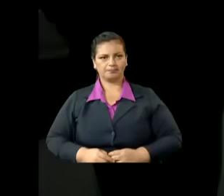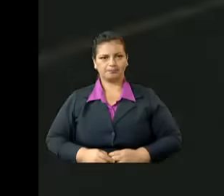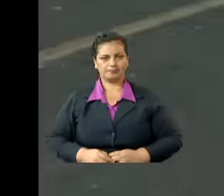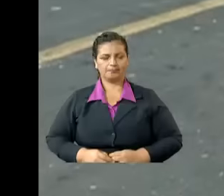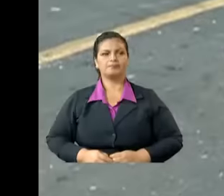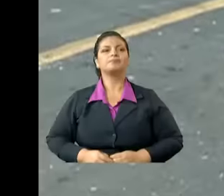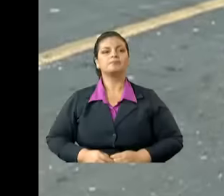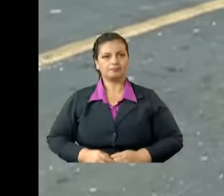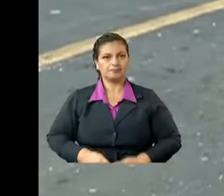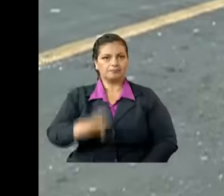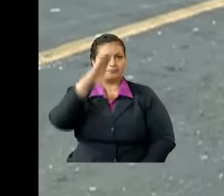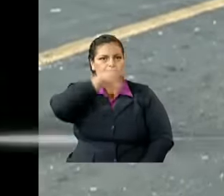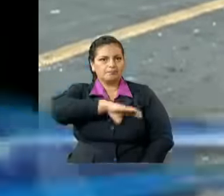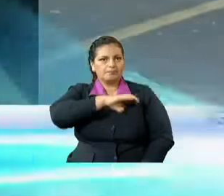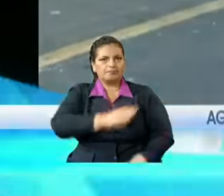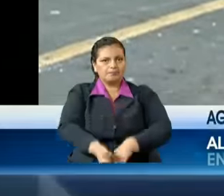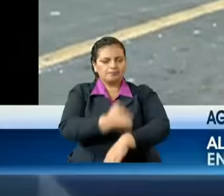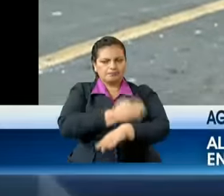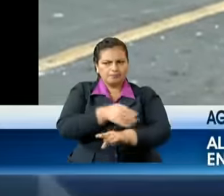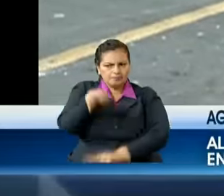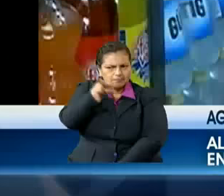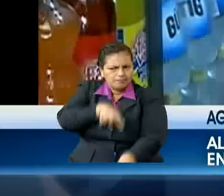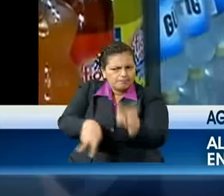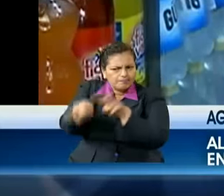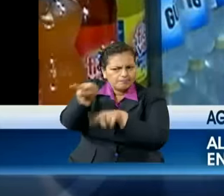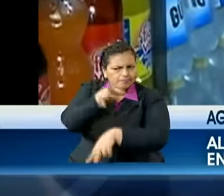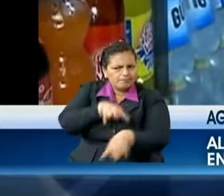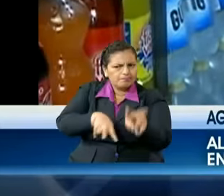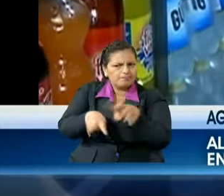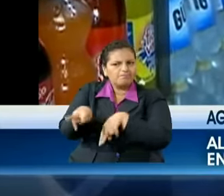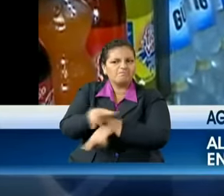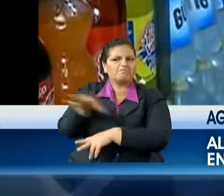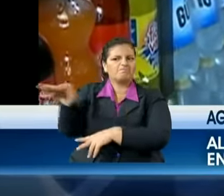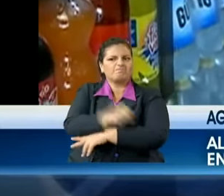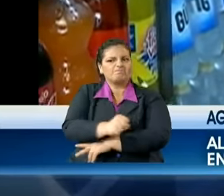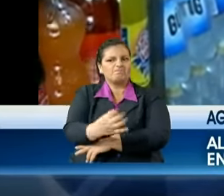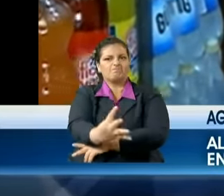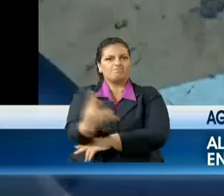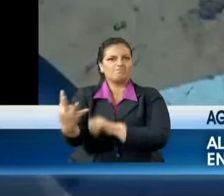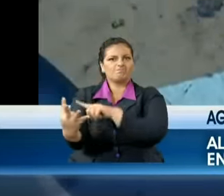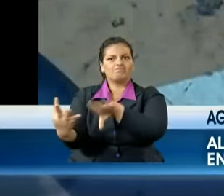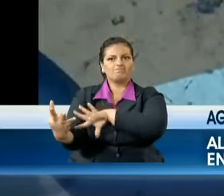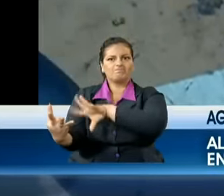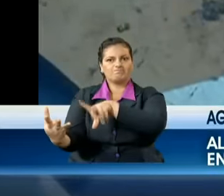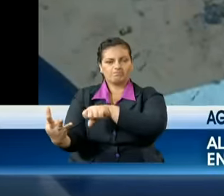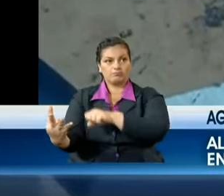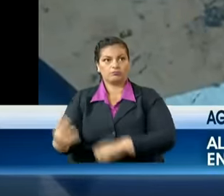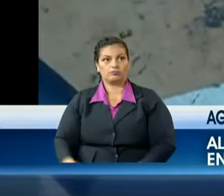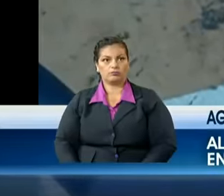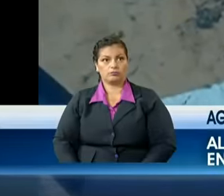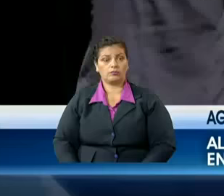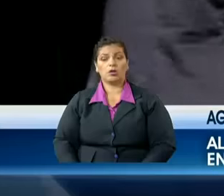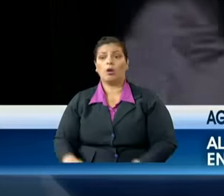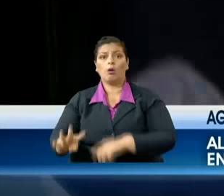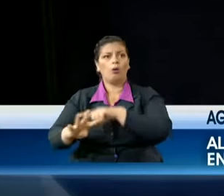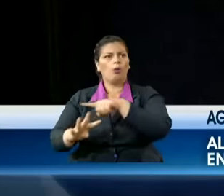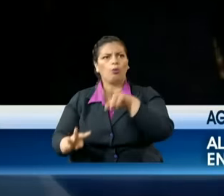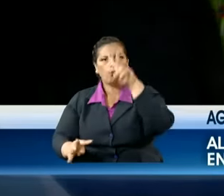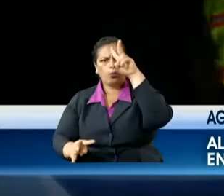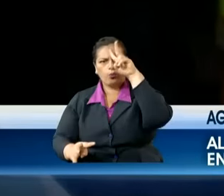Le seguían los pasos y en esta vez se les acabó la buena racha. Audazmente sometieron al dueño de una tienda ubicada en la avenida Mariscal Sucre y